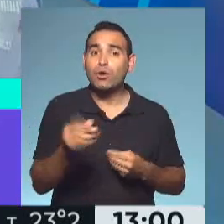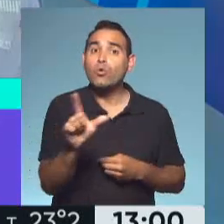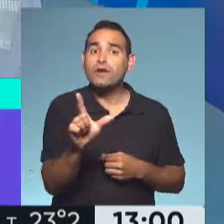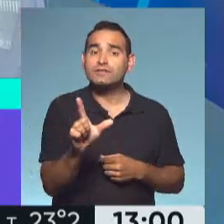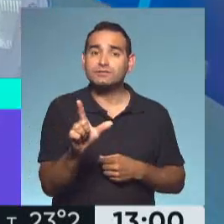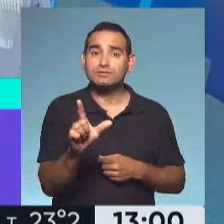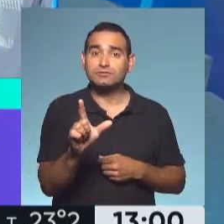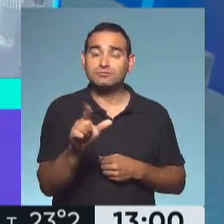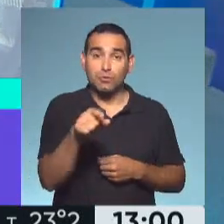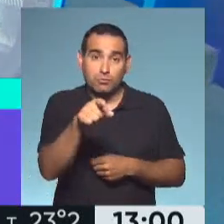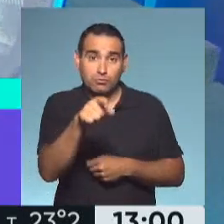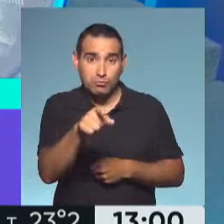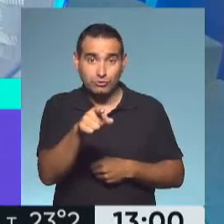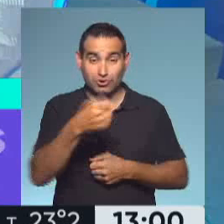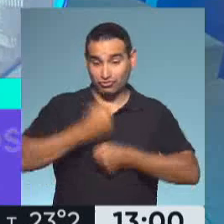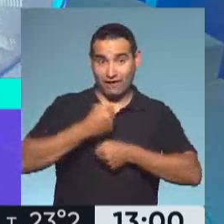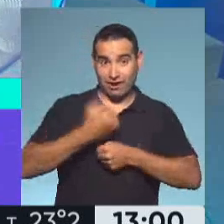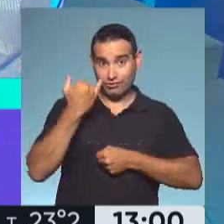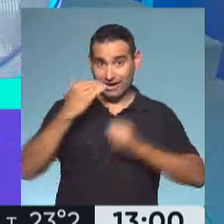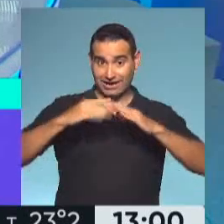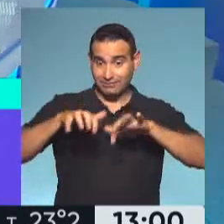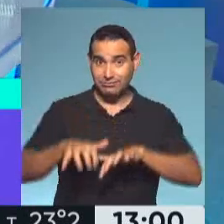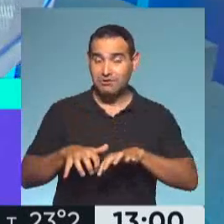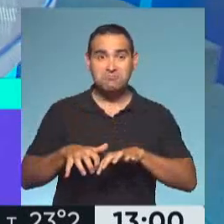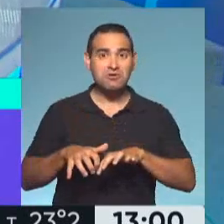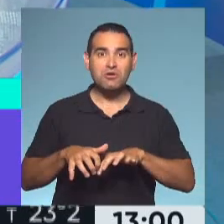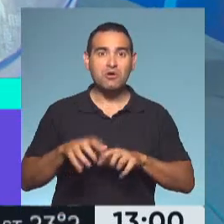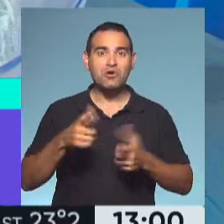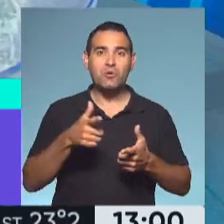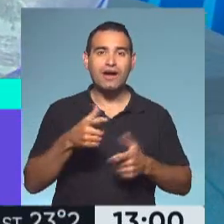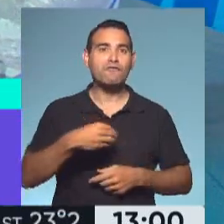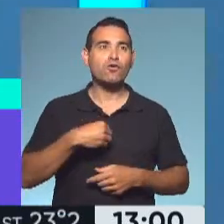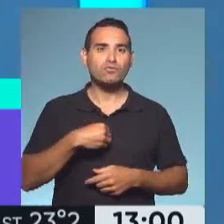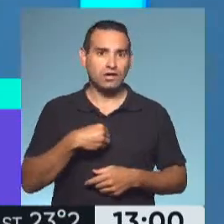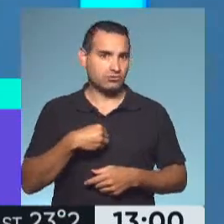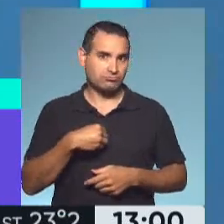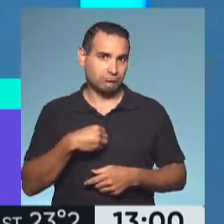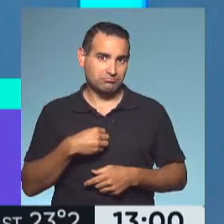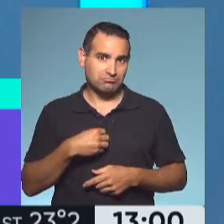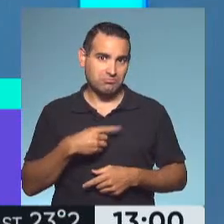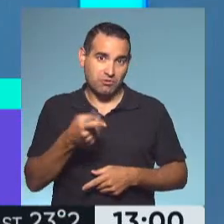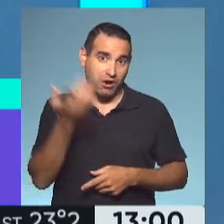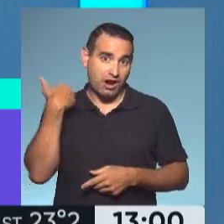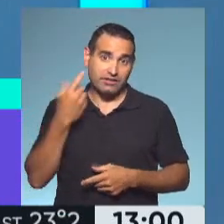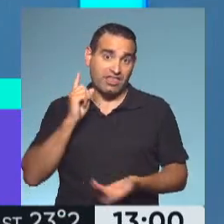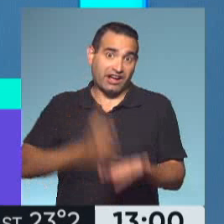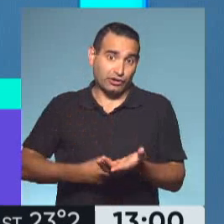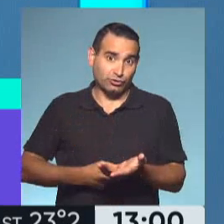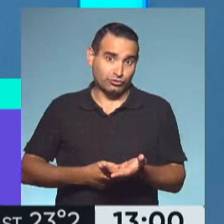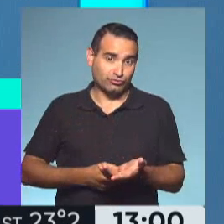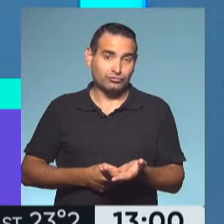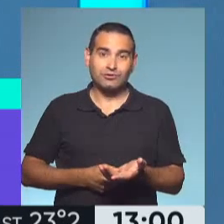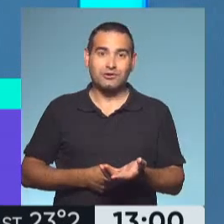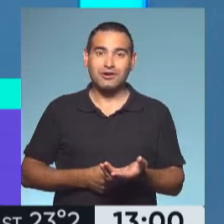lunes? Cuando vos hacías teletrabajo y no existe el principio de voluntariedad, porque fuiste obligado por un decreto, no